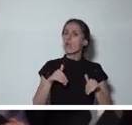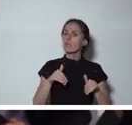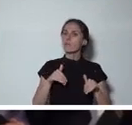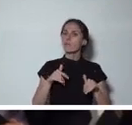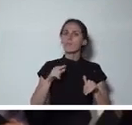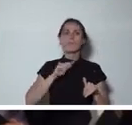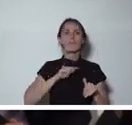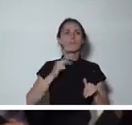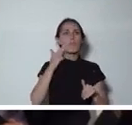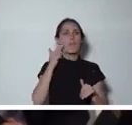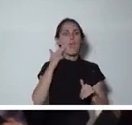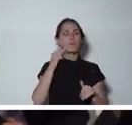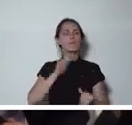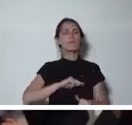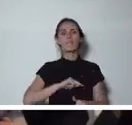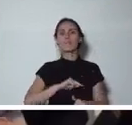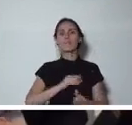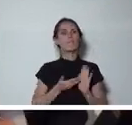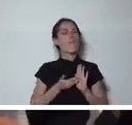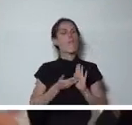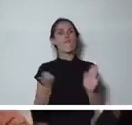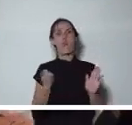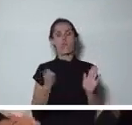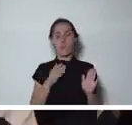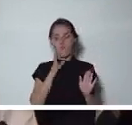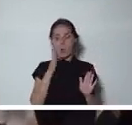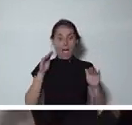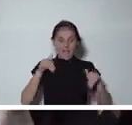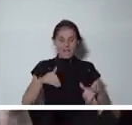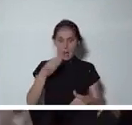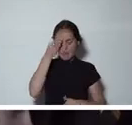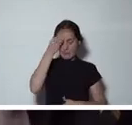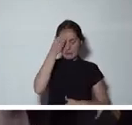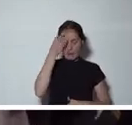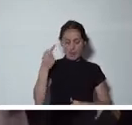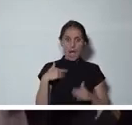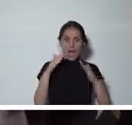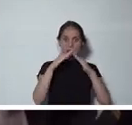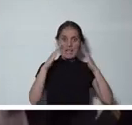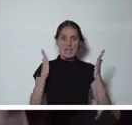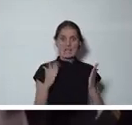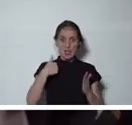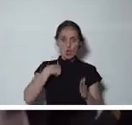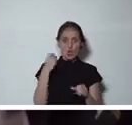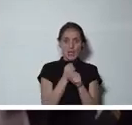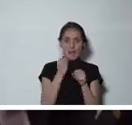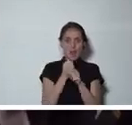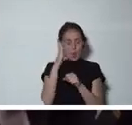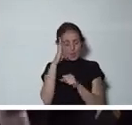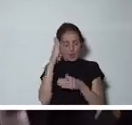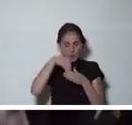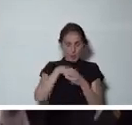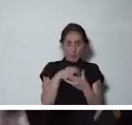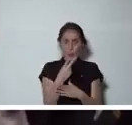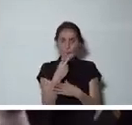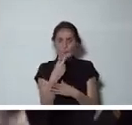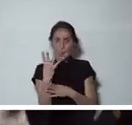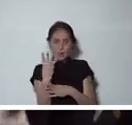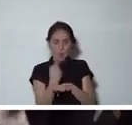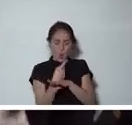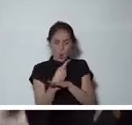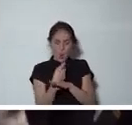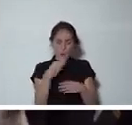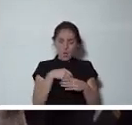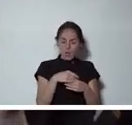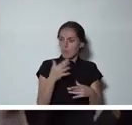estoy sola cuando me veía sola trabajando de interna en esa casa cuando me veía sola sin ningún vínculo familiar